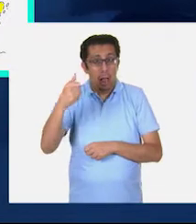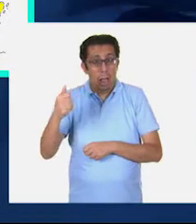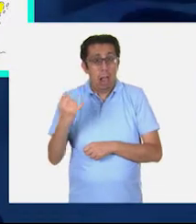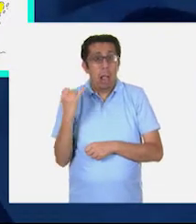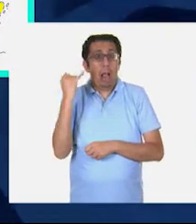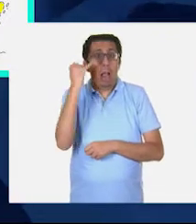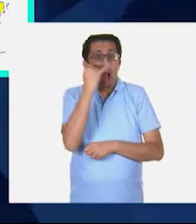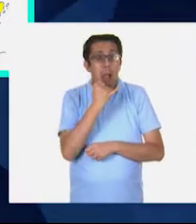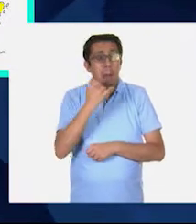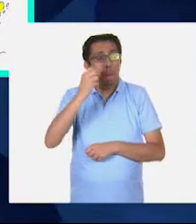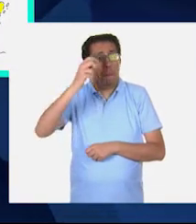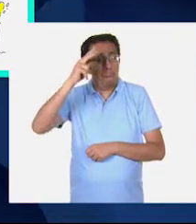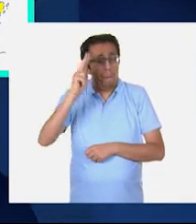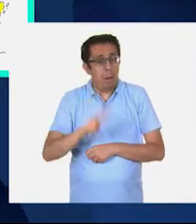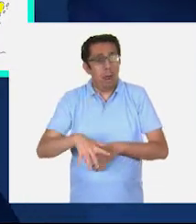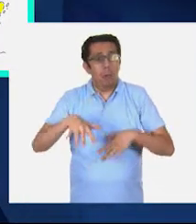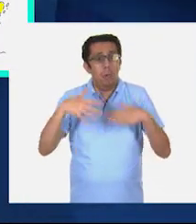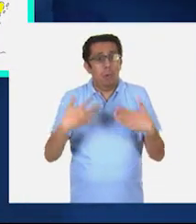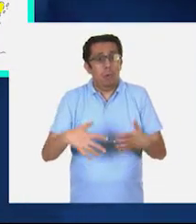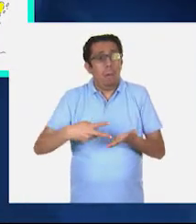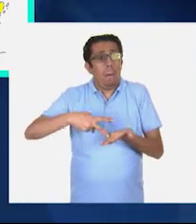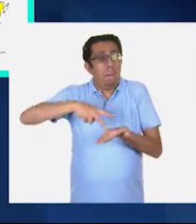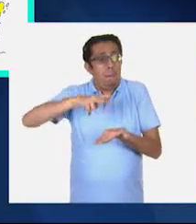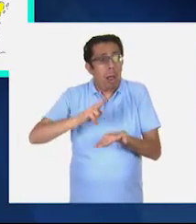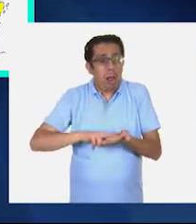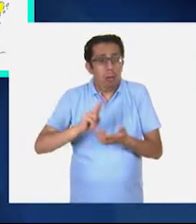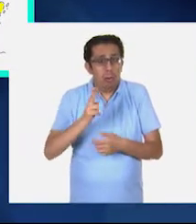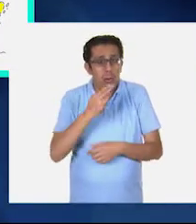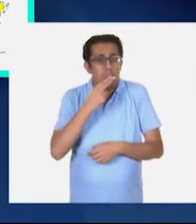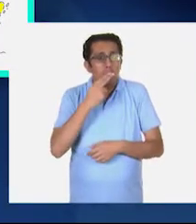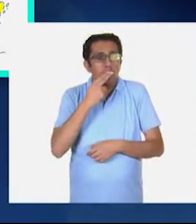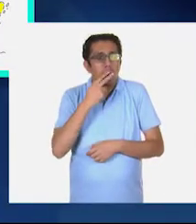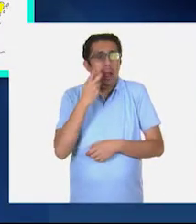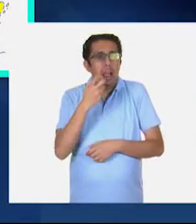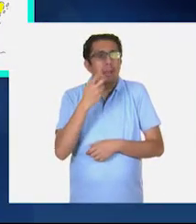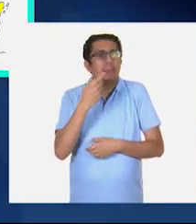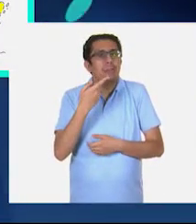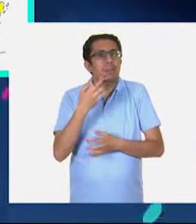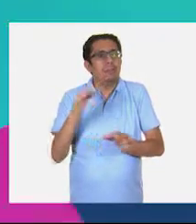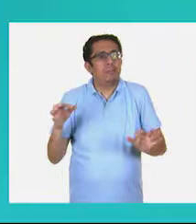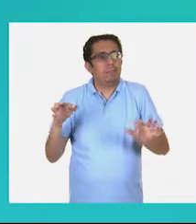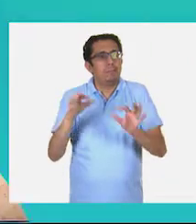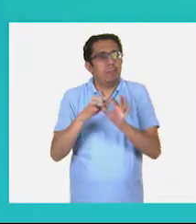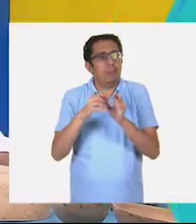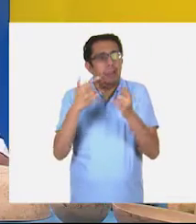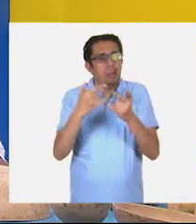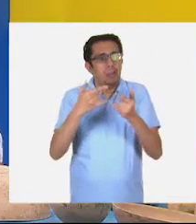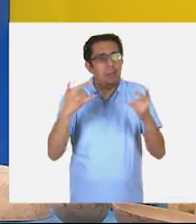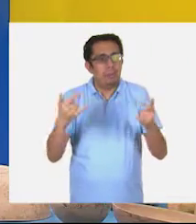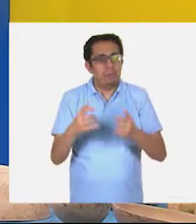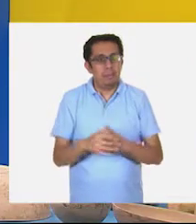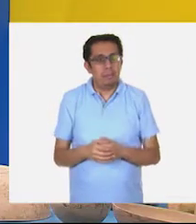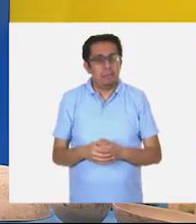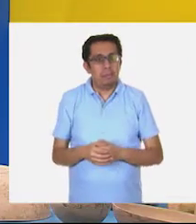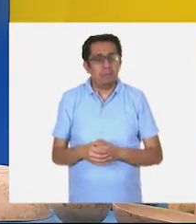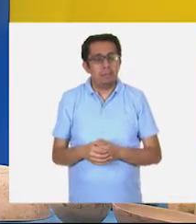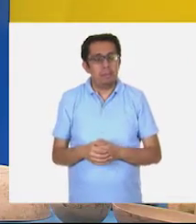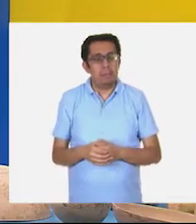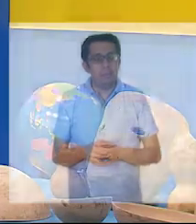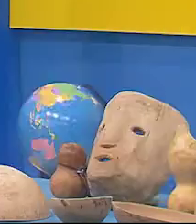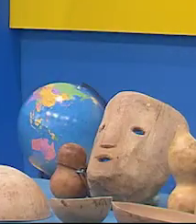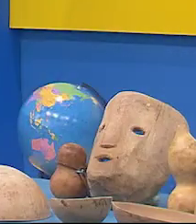gran riqueza cultural, las mismas que han aportado mucho a nuestra historia. Gojina shudazun